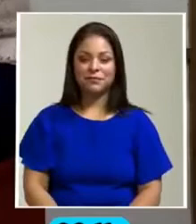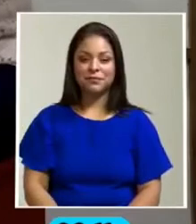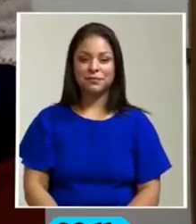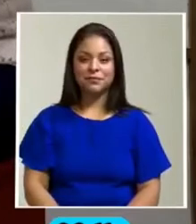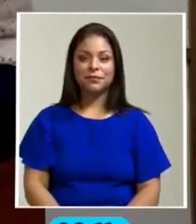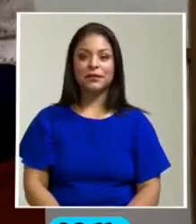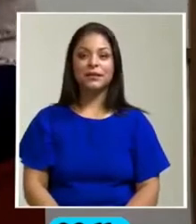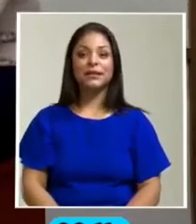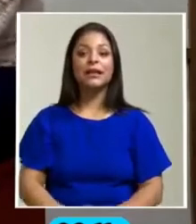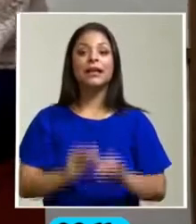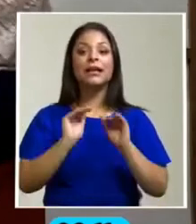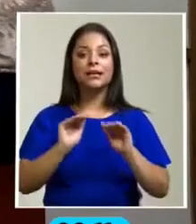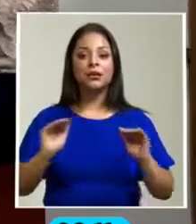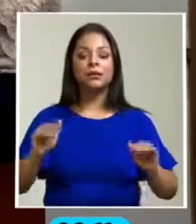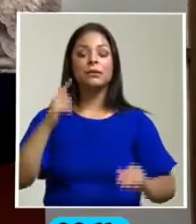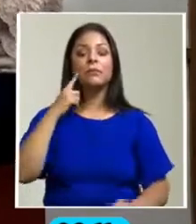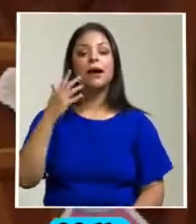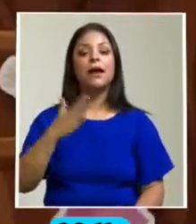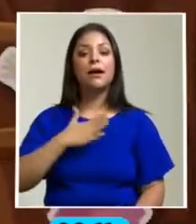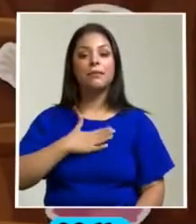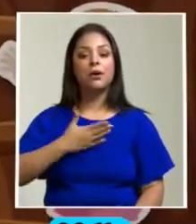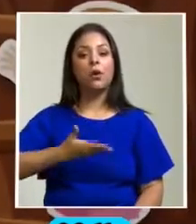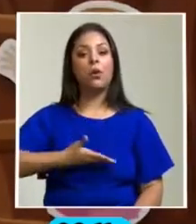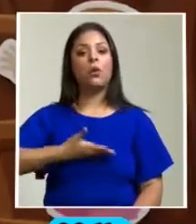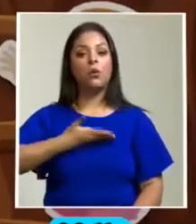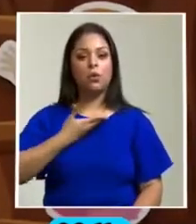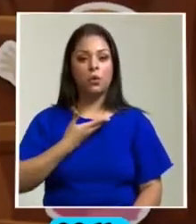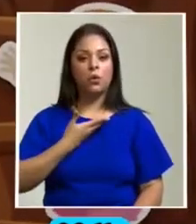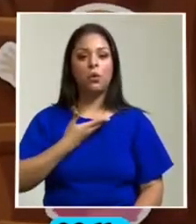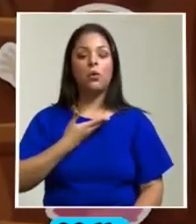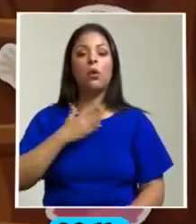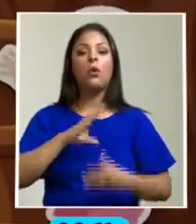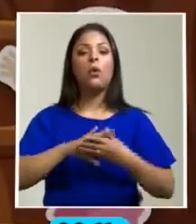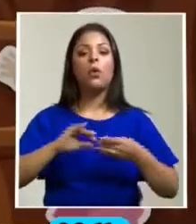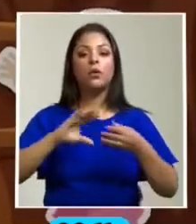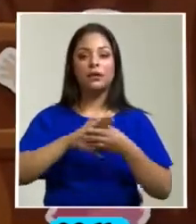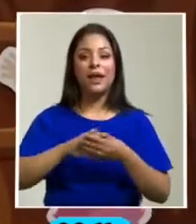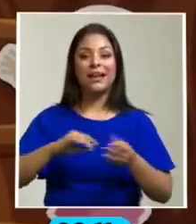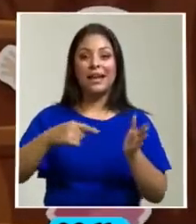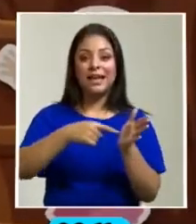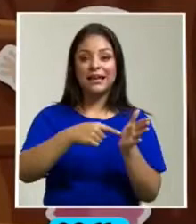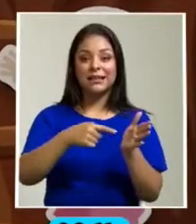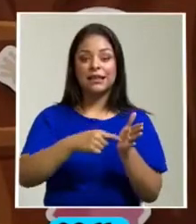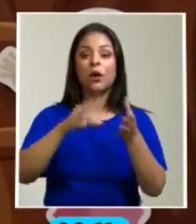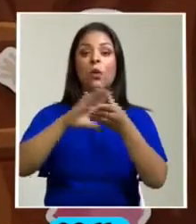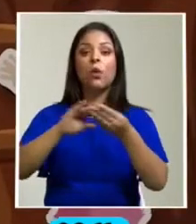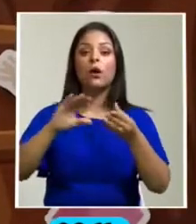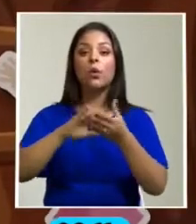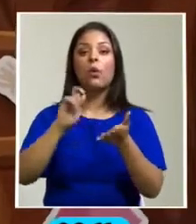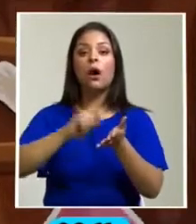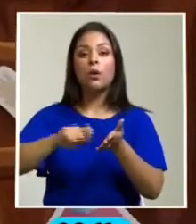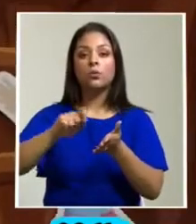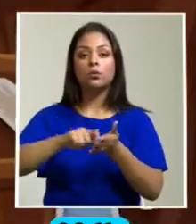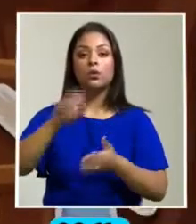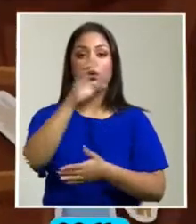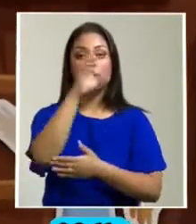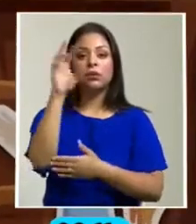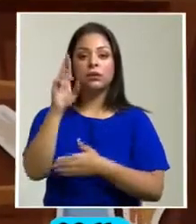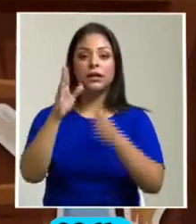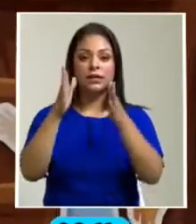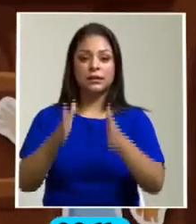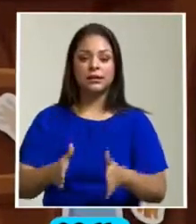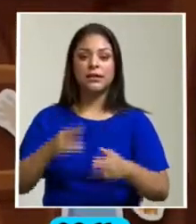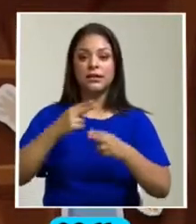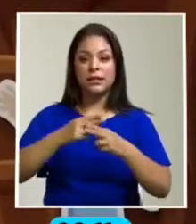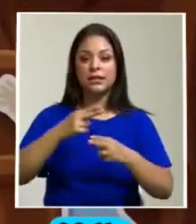niñas, y es para mí un orgullo comentarles que este cuento es de un autor costarricense que se llama Carlos